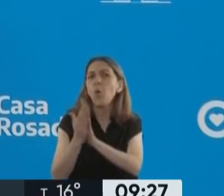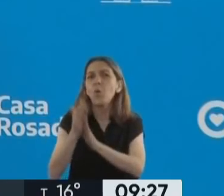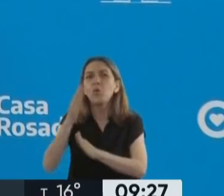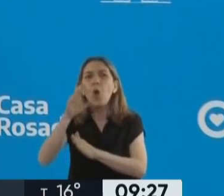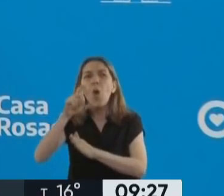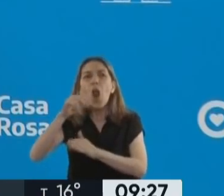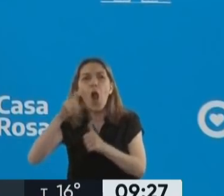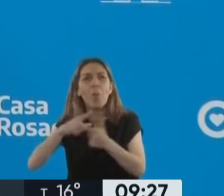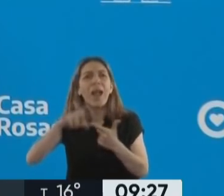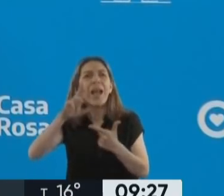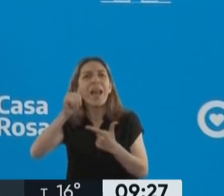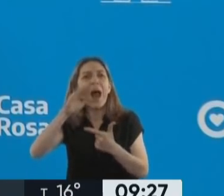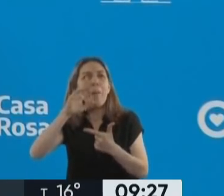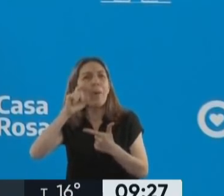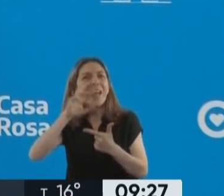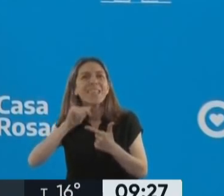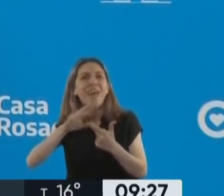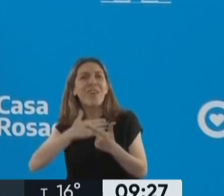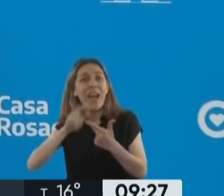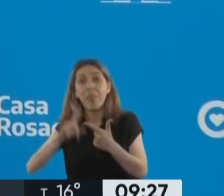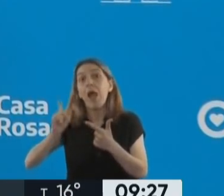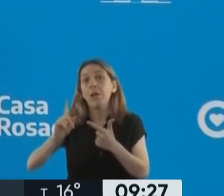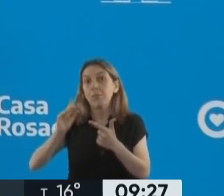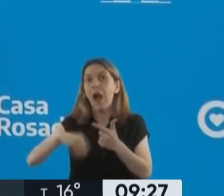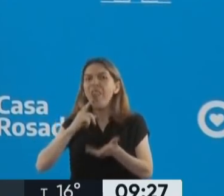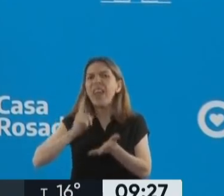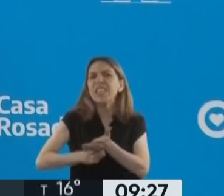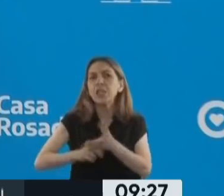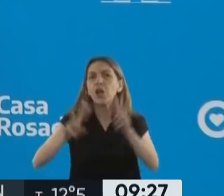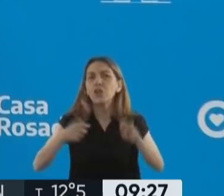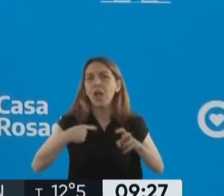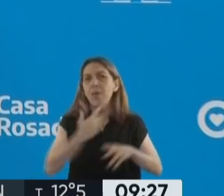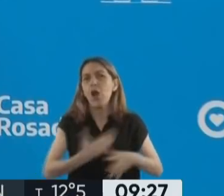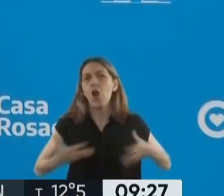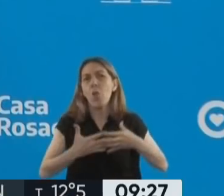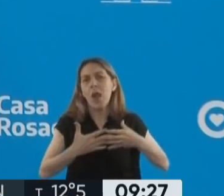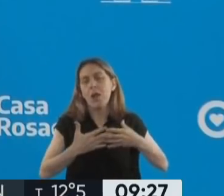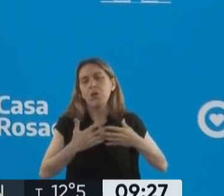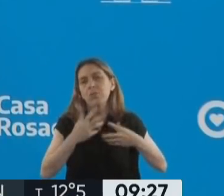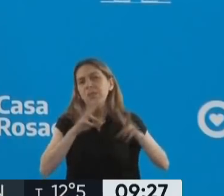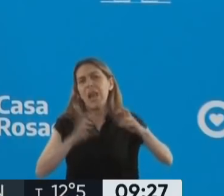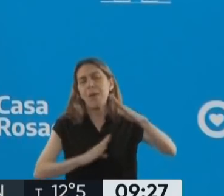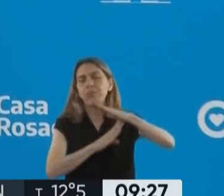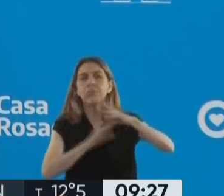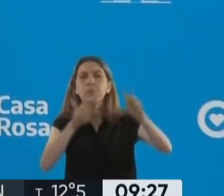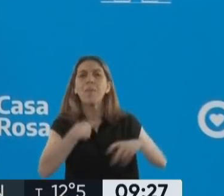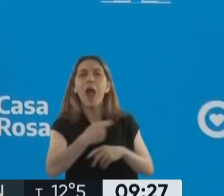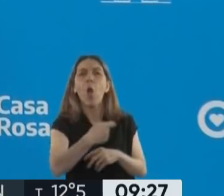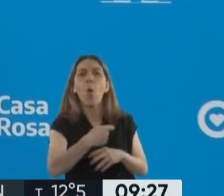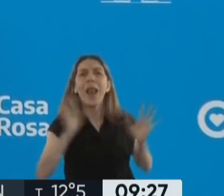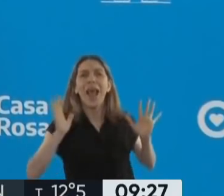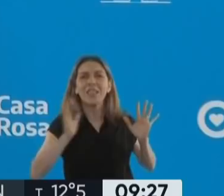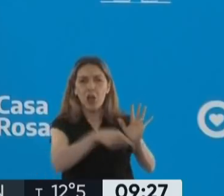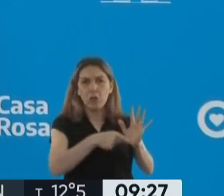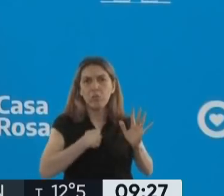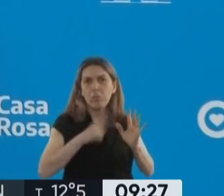Wolnovich y a Fernanda Raberta, otras de las políticas líderes de este gobierno en este momento, que tiene que ver con la jubilación, teniendo